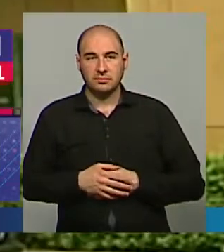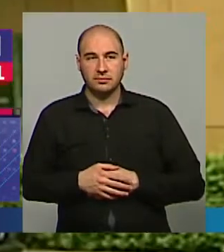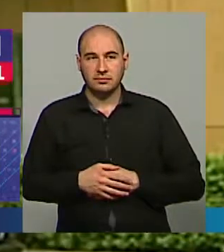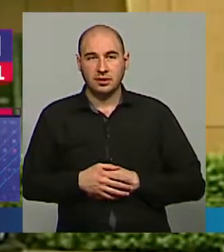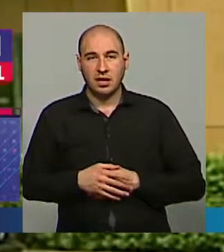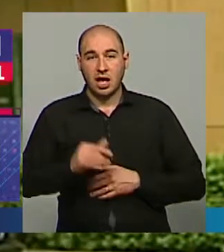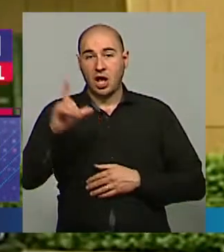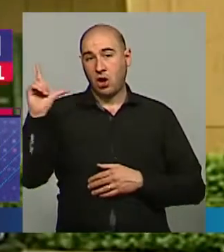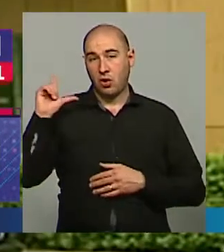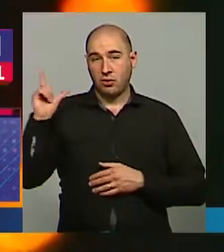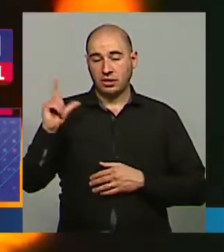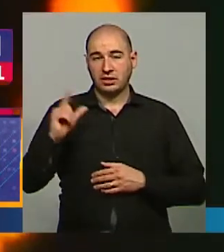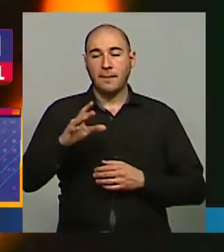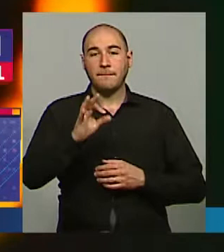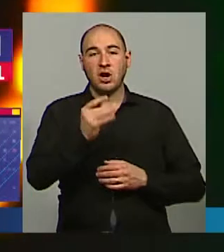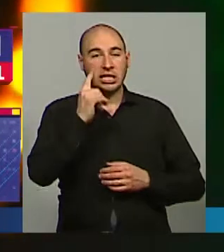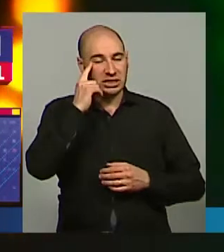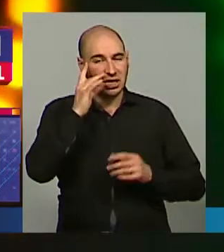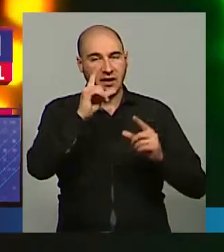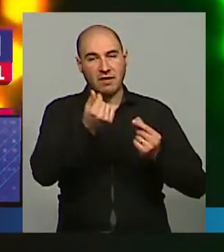el lunes se devaluó la moneda china,